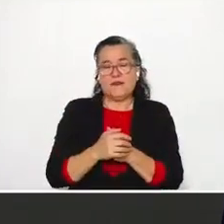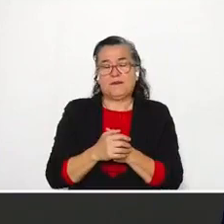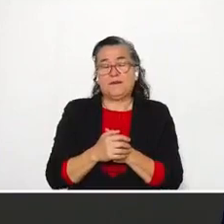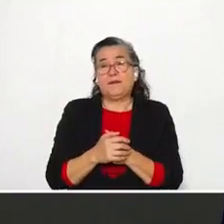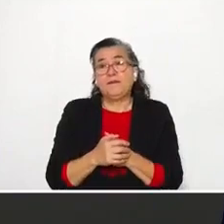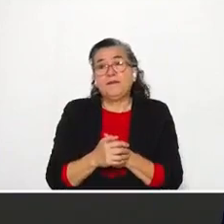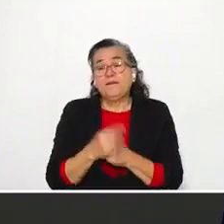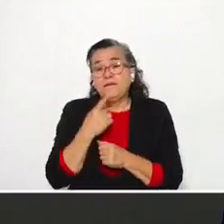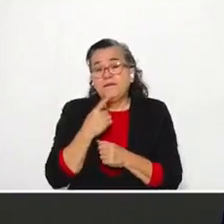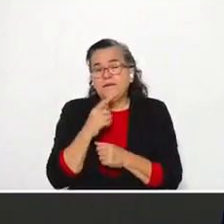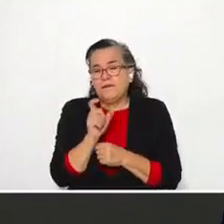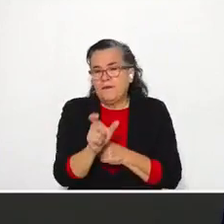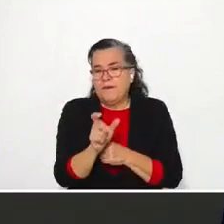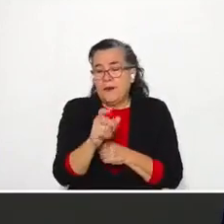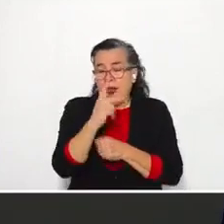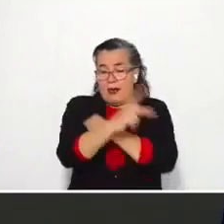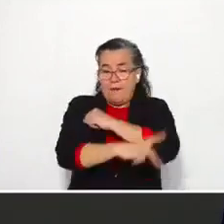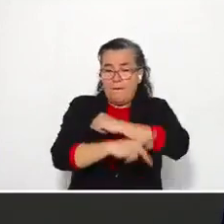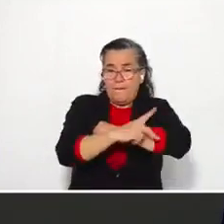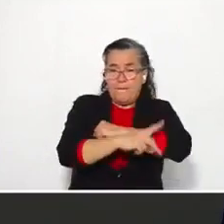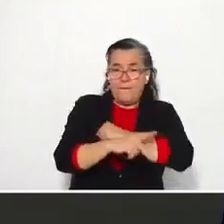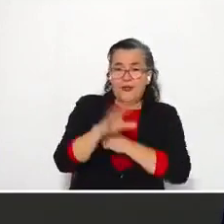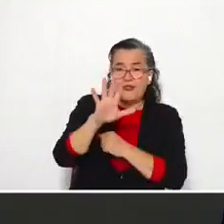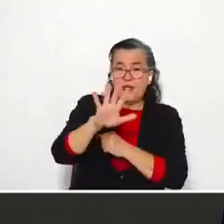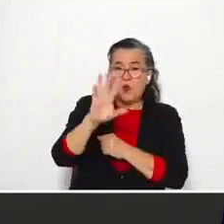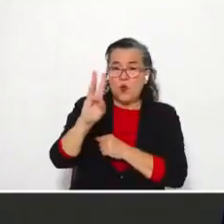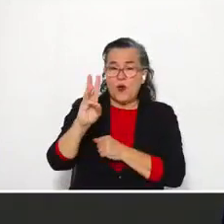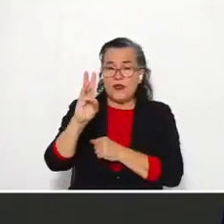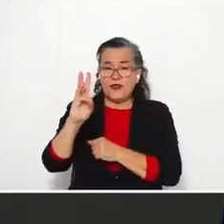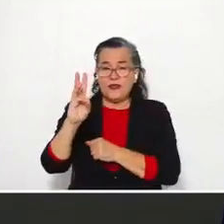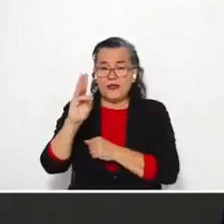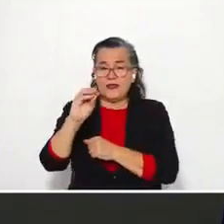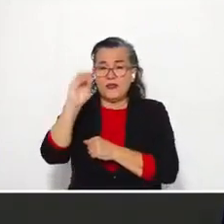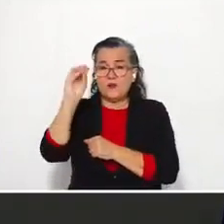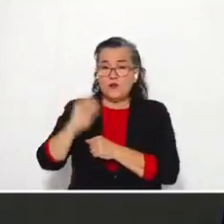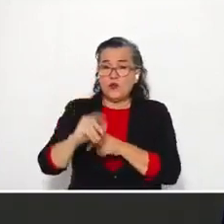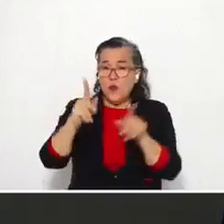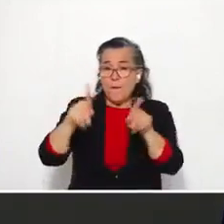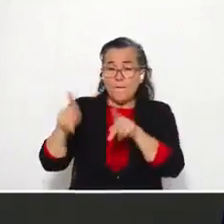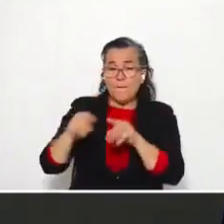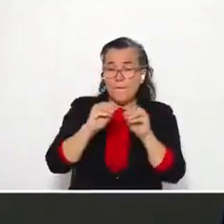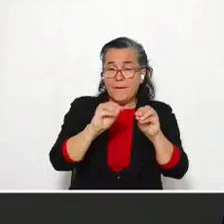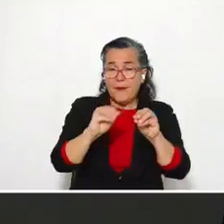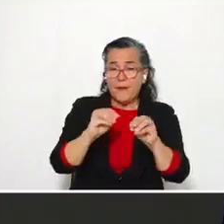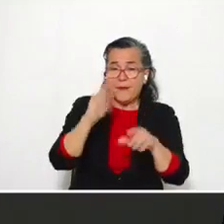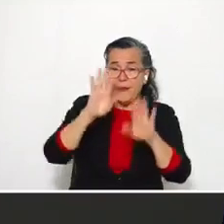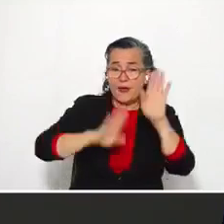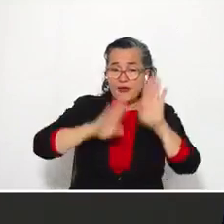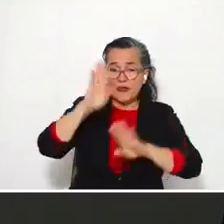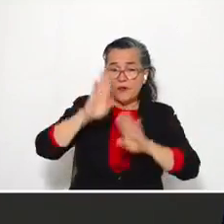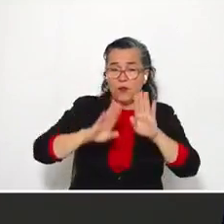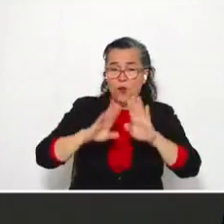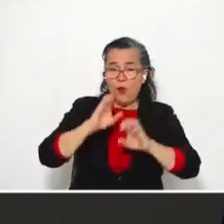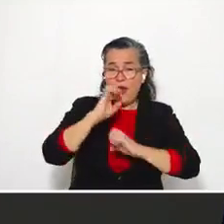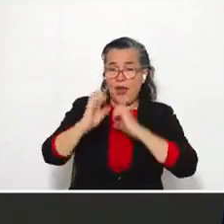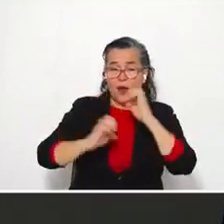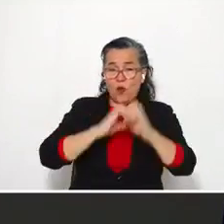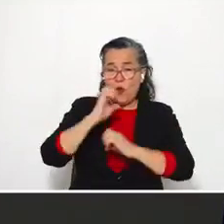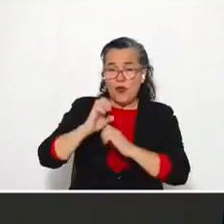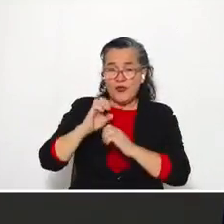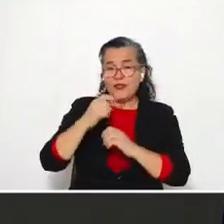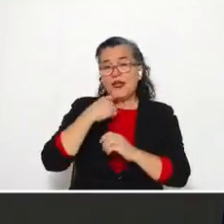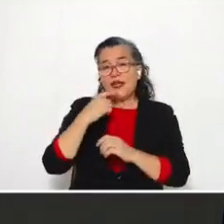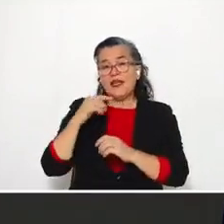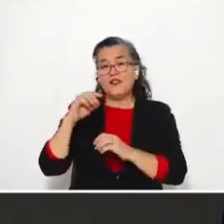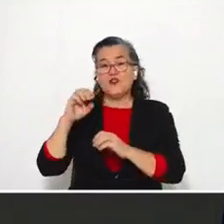cito, en el país el 56% del personal docente que participó en una encuesta que hizo el Estado